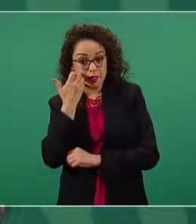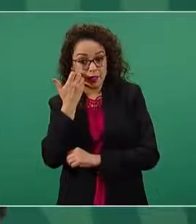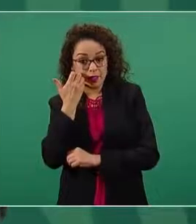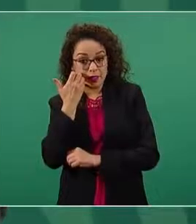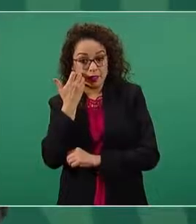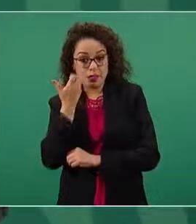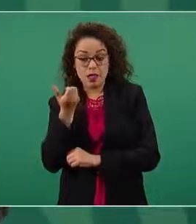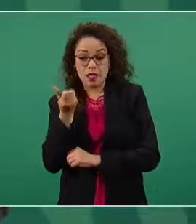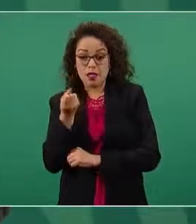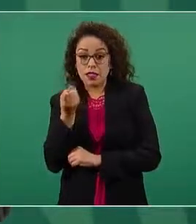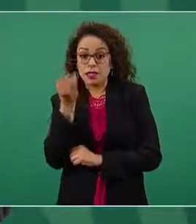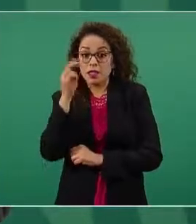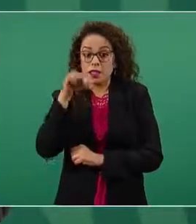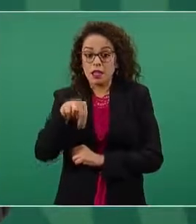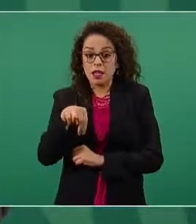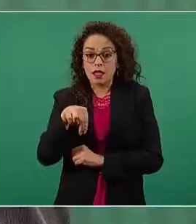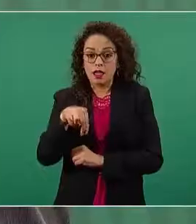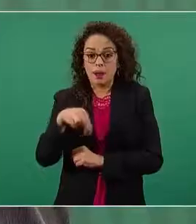la opinión